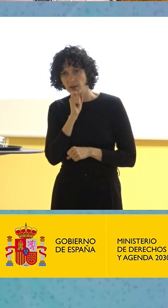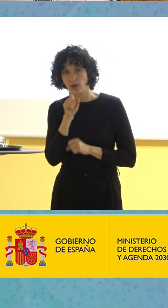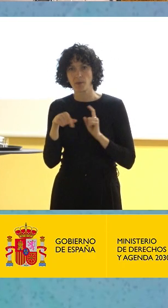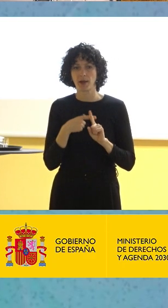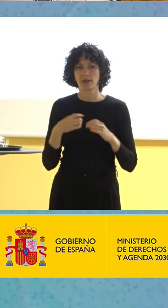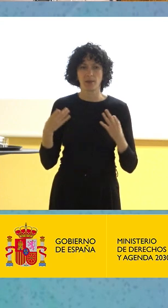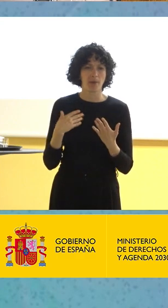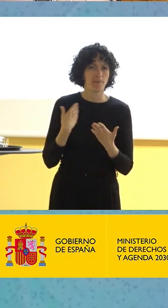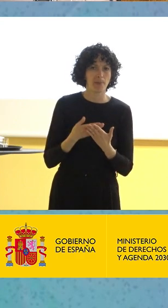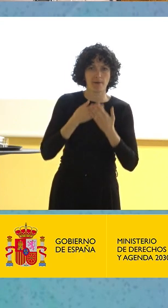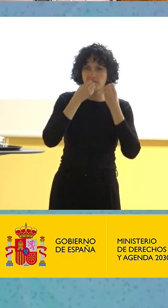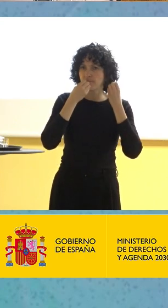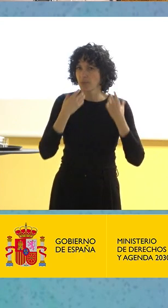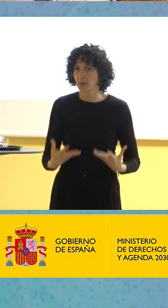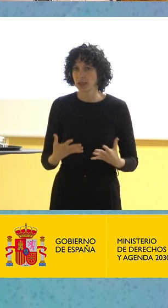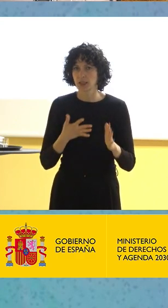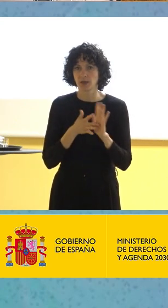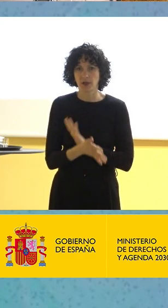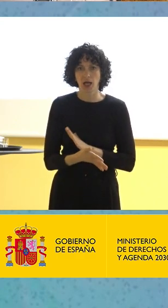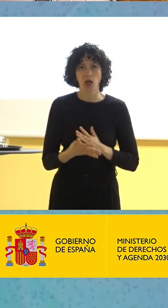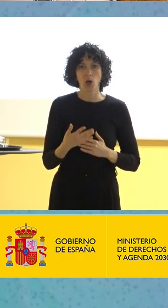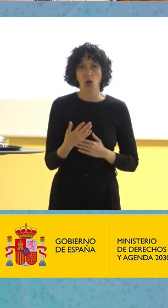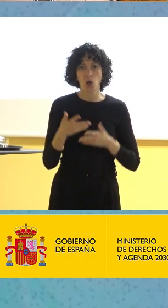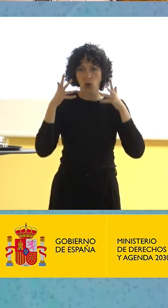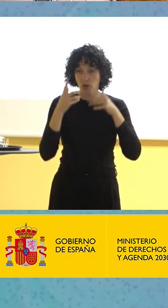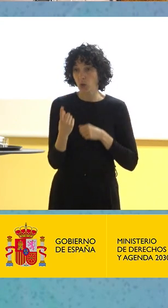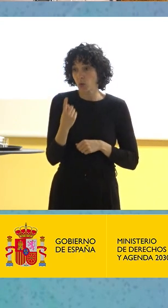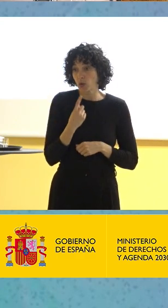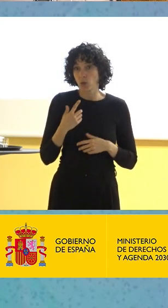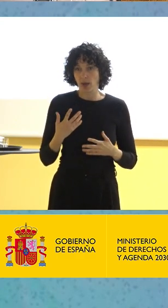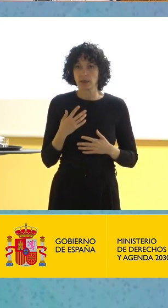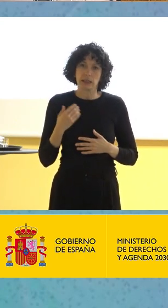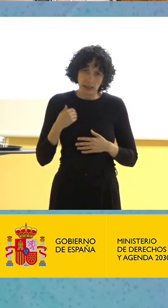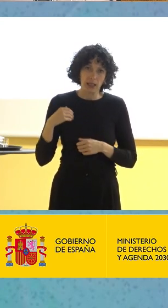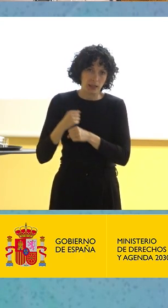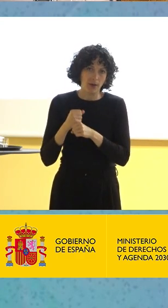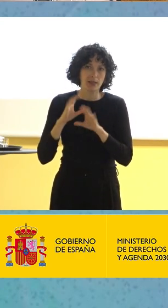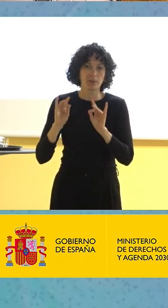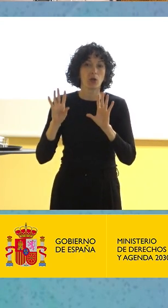bien verificado, por tanto, bueno, pues una de las recomendaciones es ir incluyendo, aunque están trabajando en ello, pues cada vez